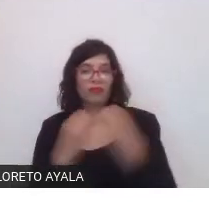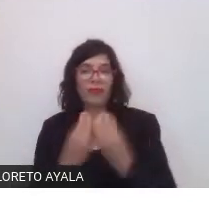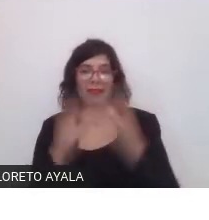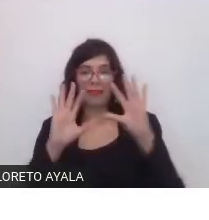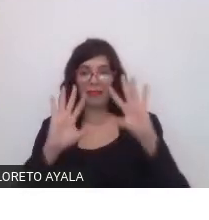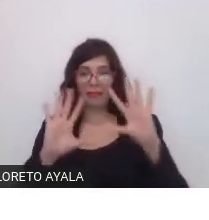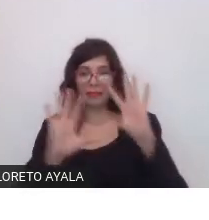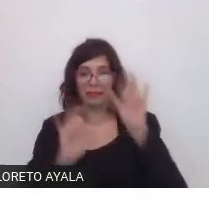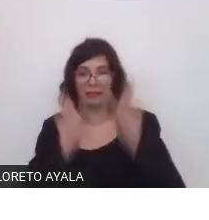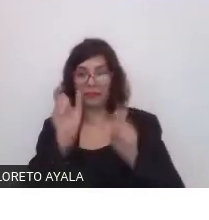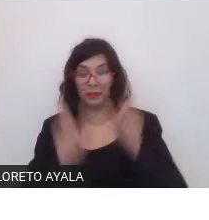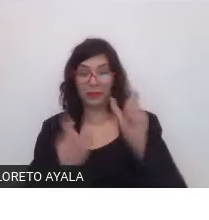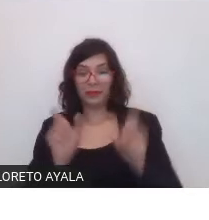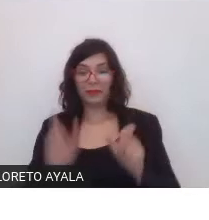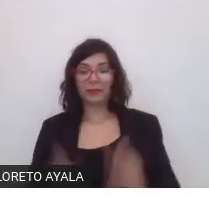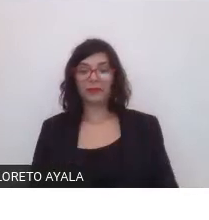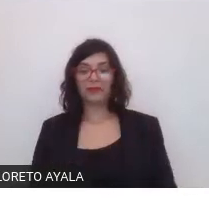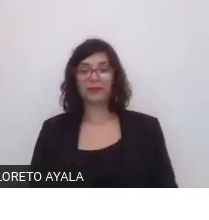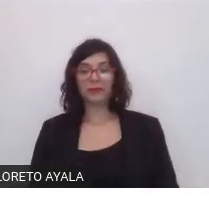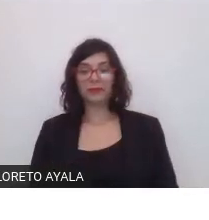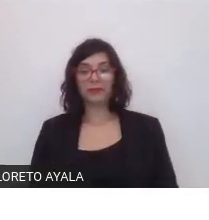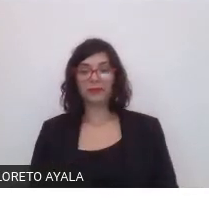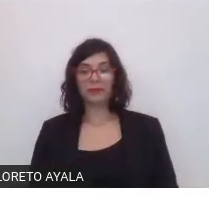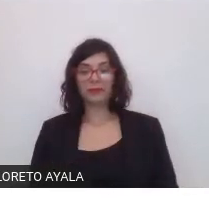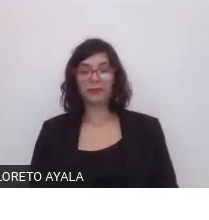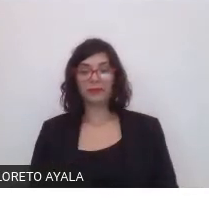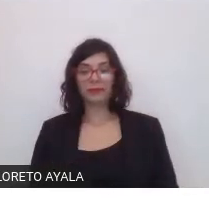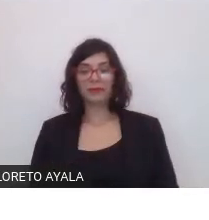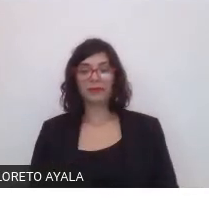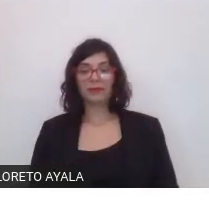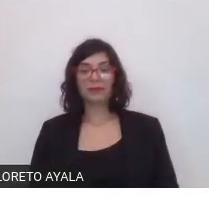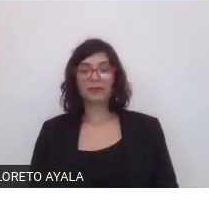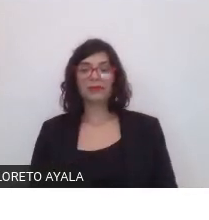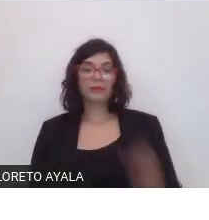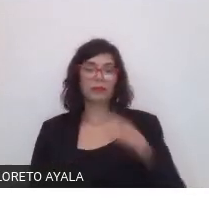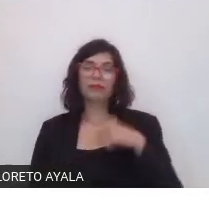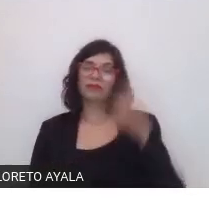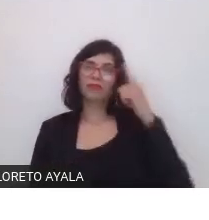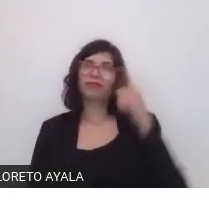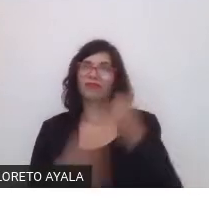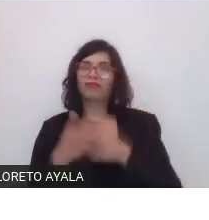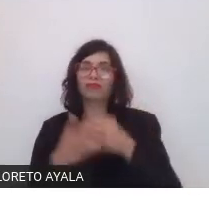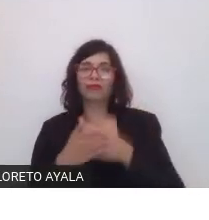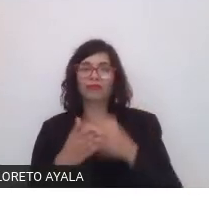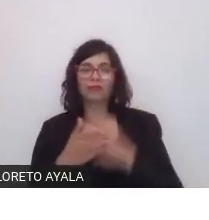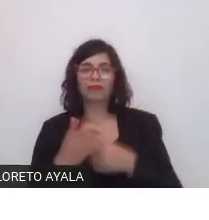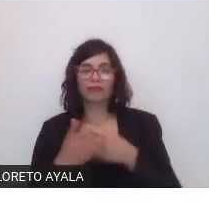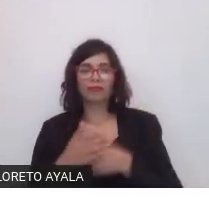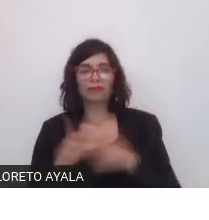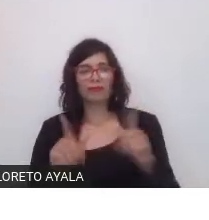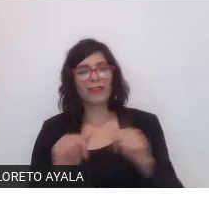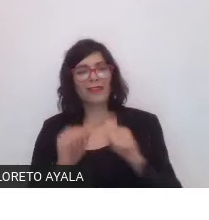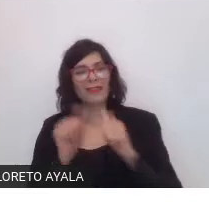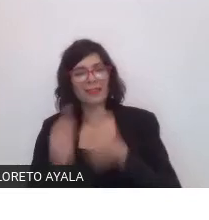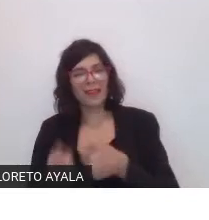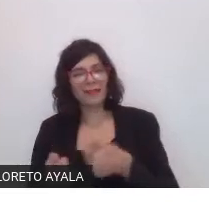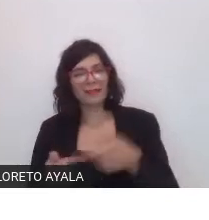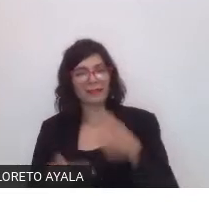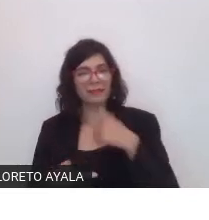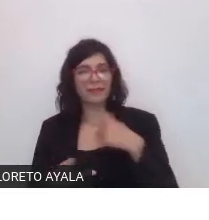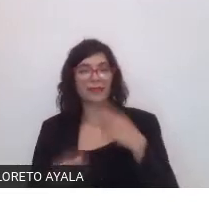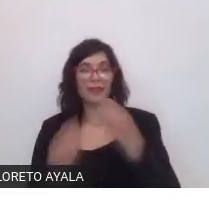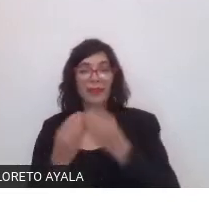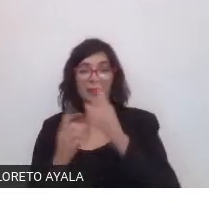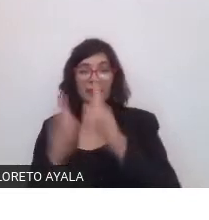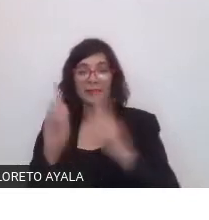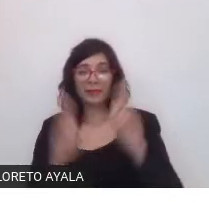conformando ese equipo vamos a sacar adelante este desafío. Así que un saludo a mis colegas que pudieron